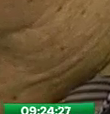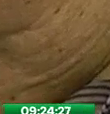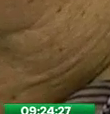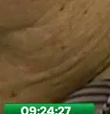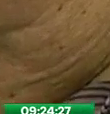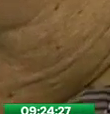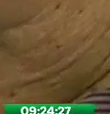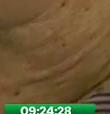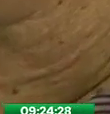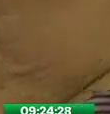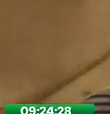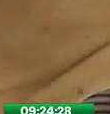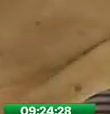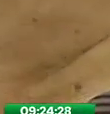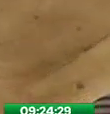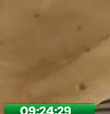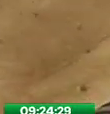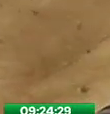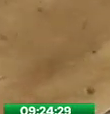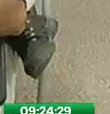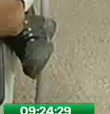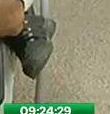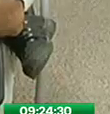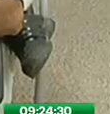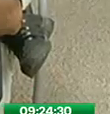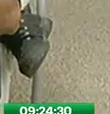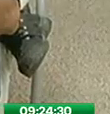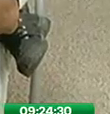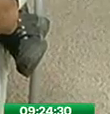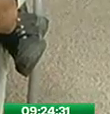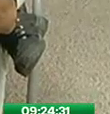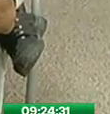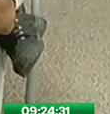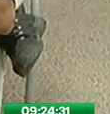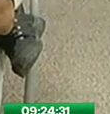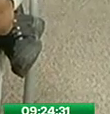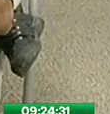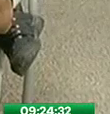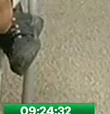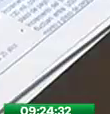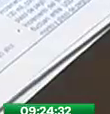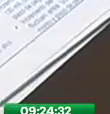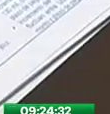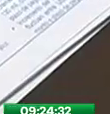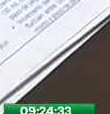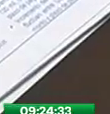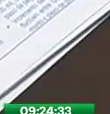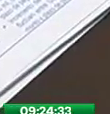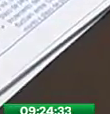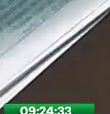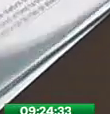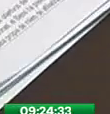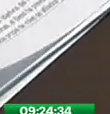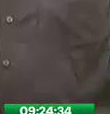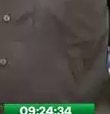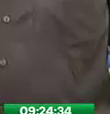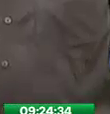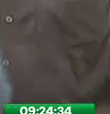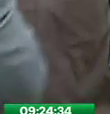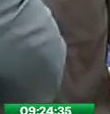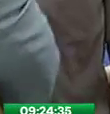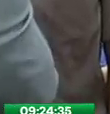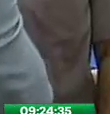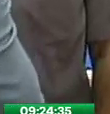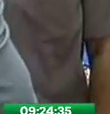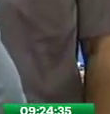trabajo 32 años en el sistema de salud pública y se jubiló el año pasado apenas se enteró de las nuevas tasas y mundos